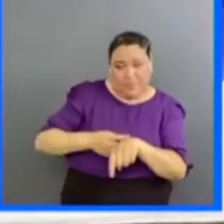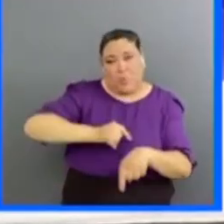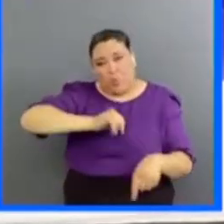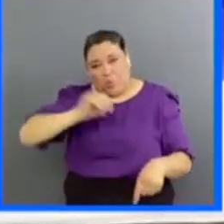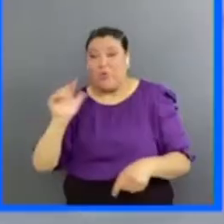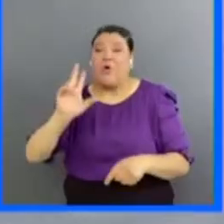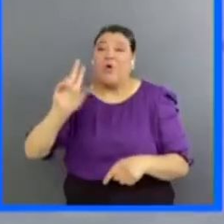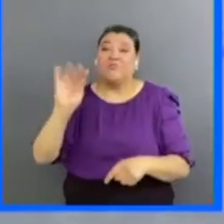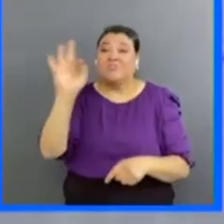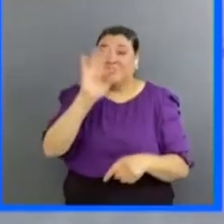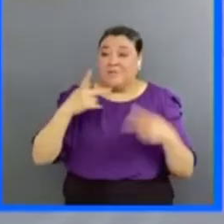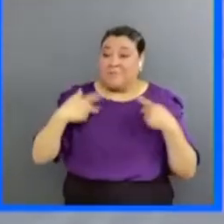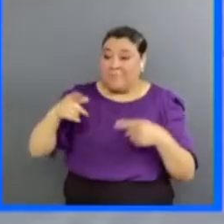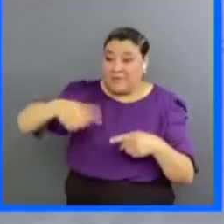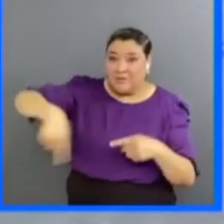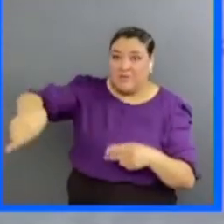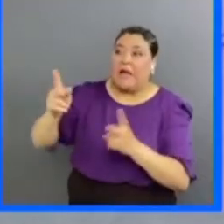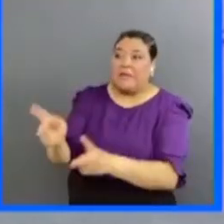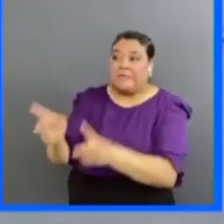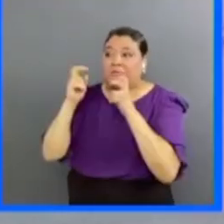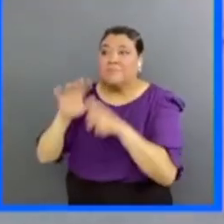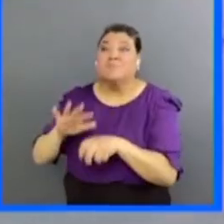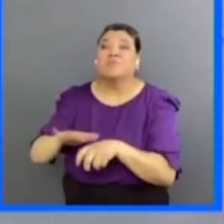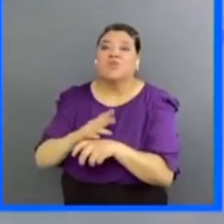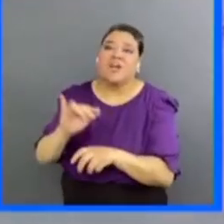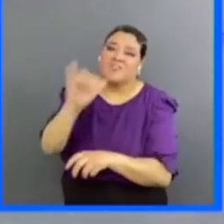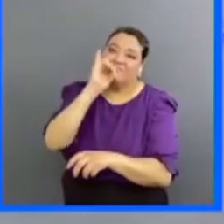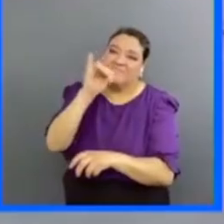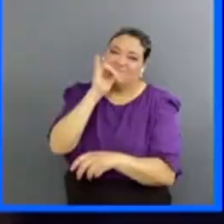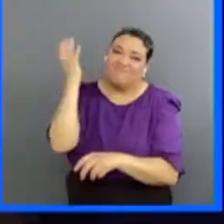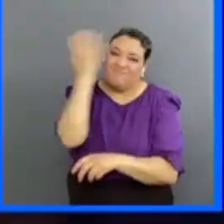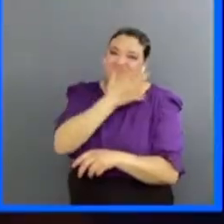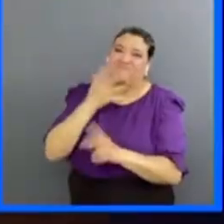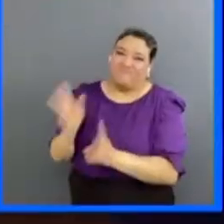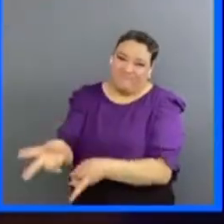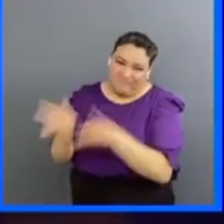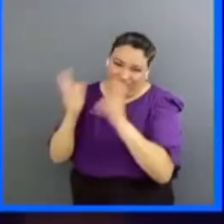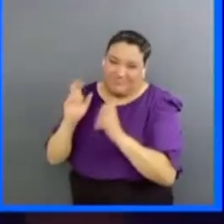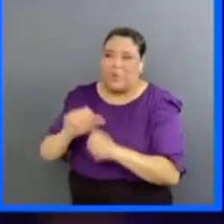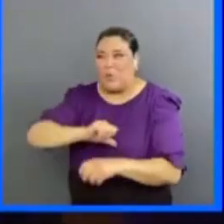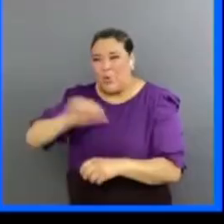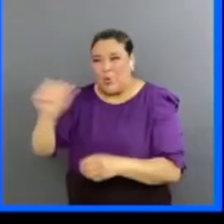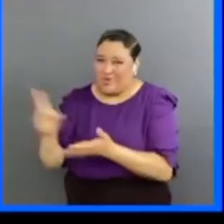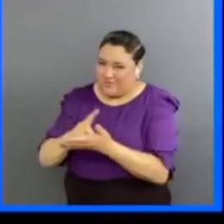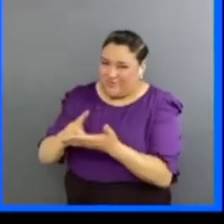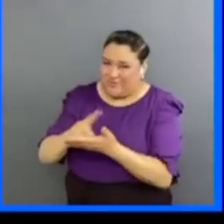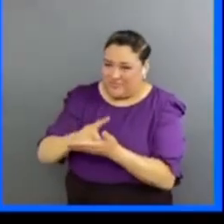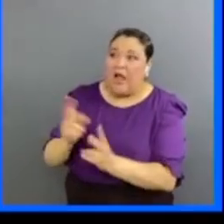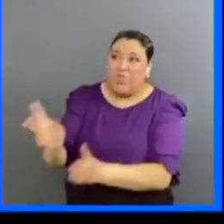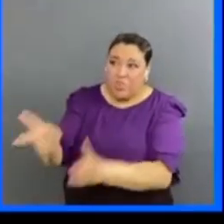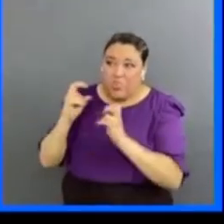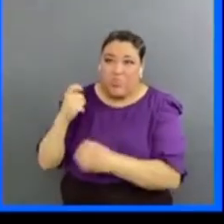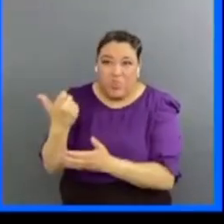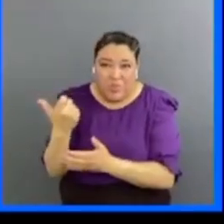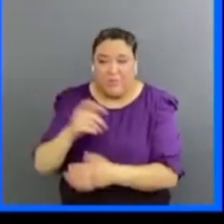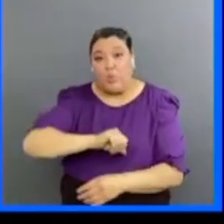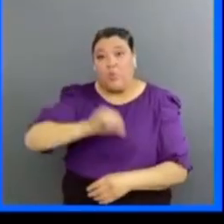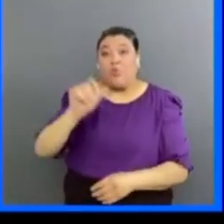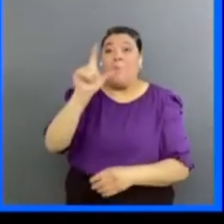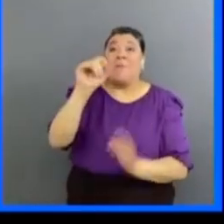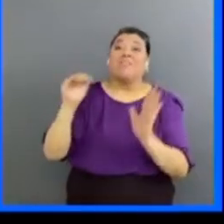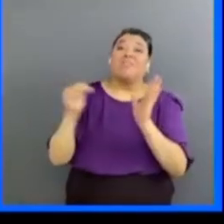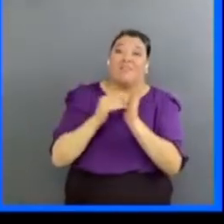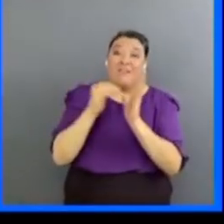de los delitos se llevan a cabo bajo los efectos del abuso del alcohol y el consumo de otras drogas. 20 millones de personas en